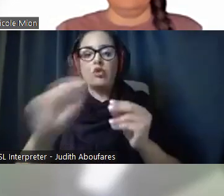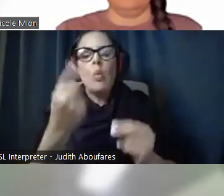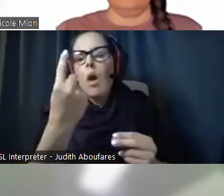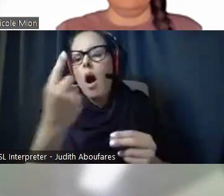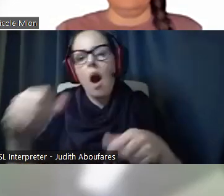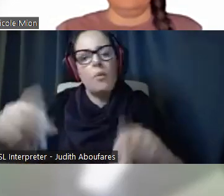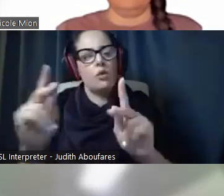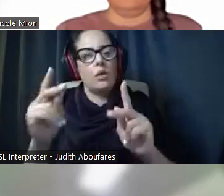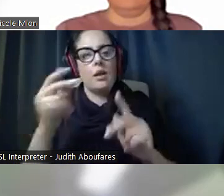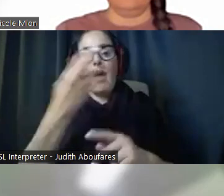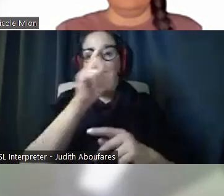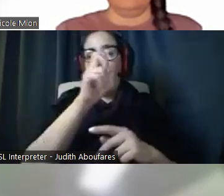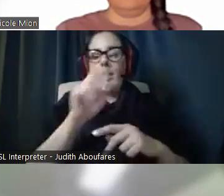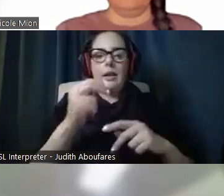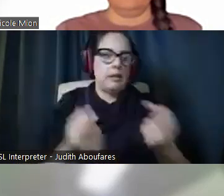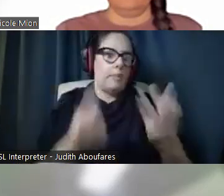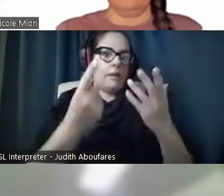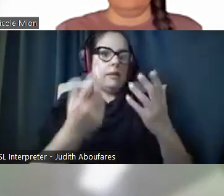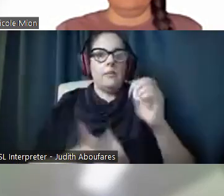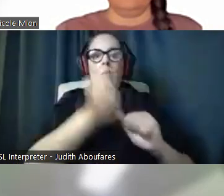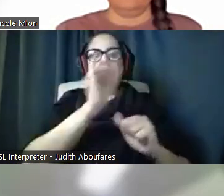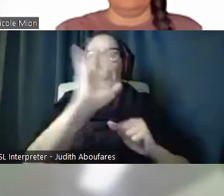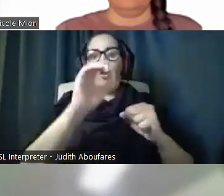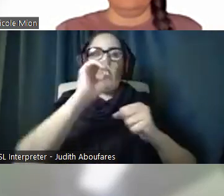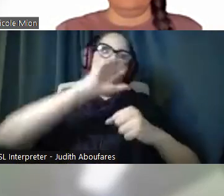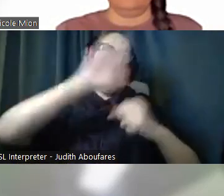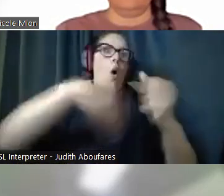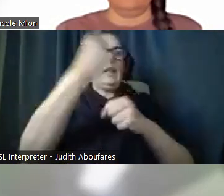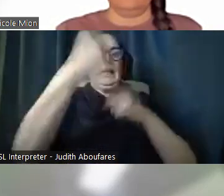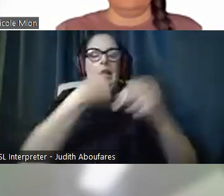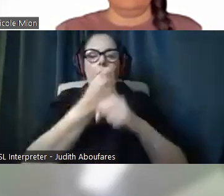sucede en estas reuniones. Es solo una oportunidad, pero